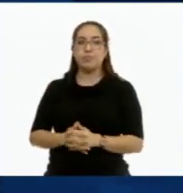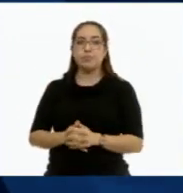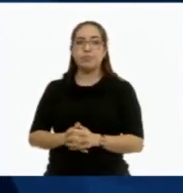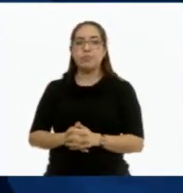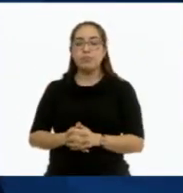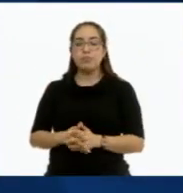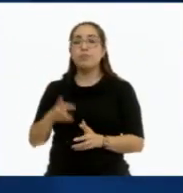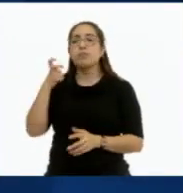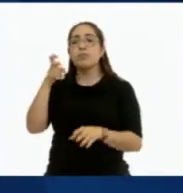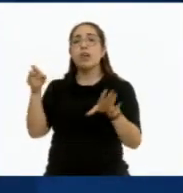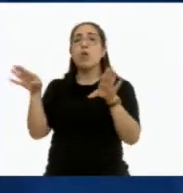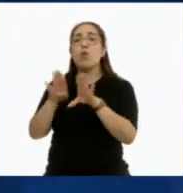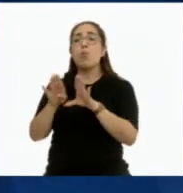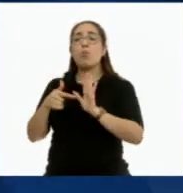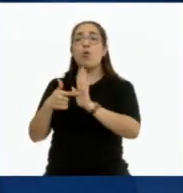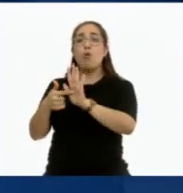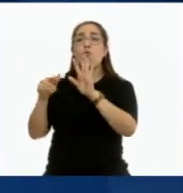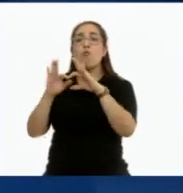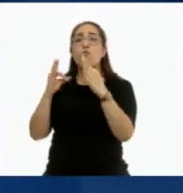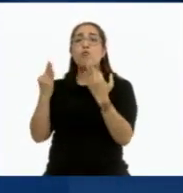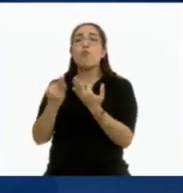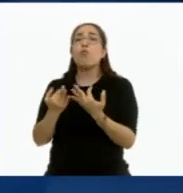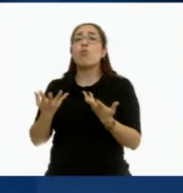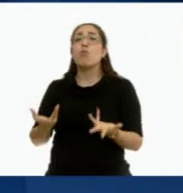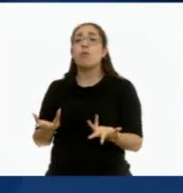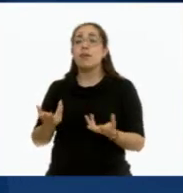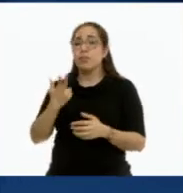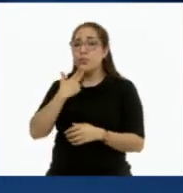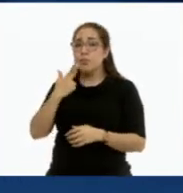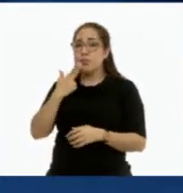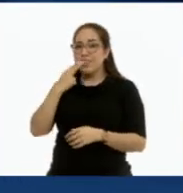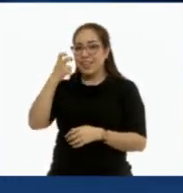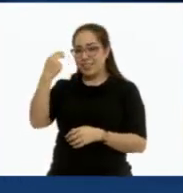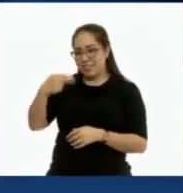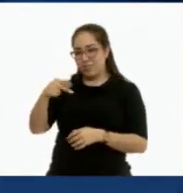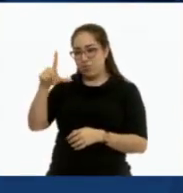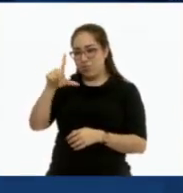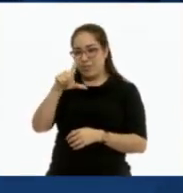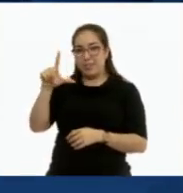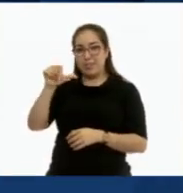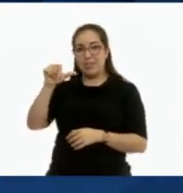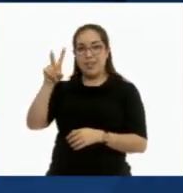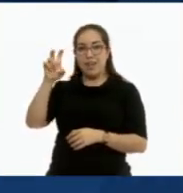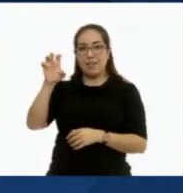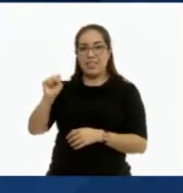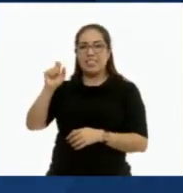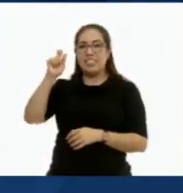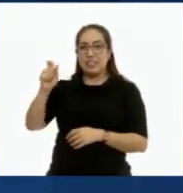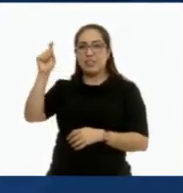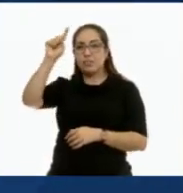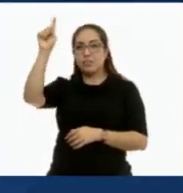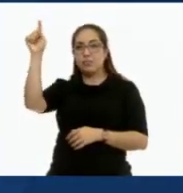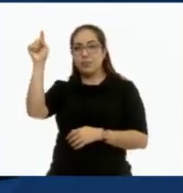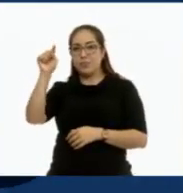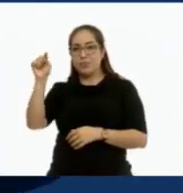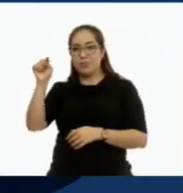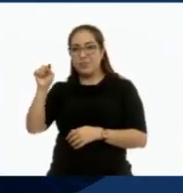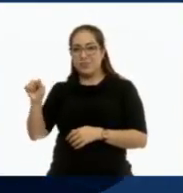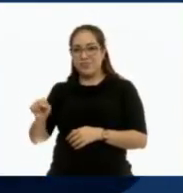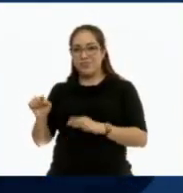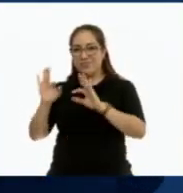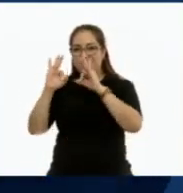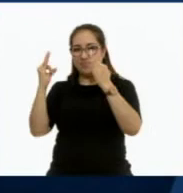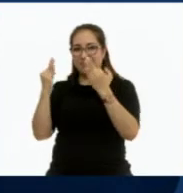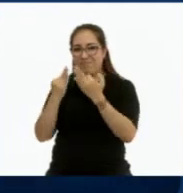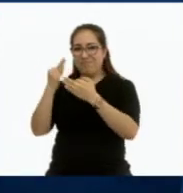su representación, usualmente ocupamos las llaves que aparecen ahí con colores azul y